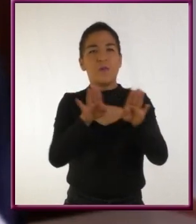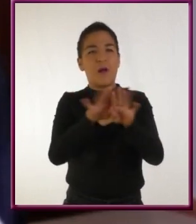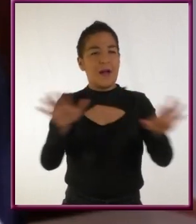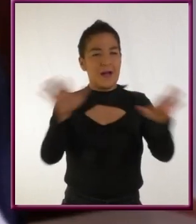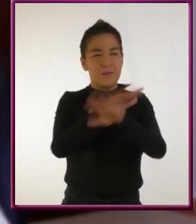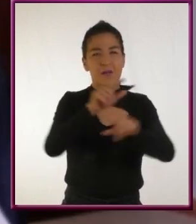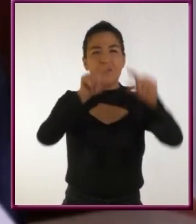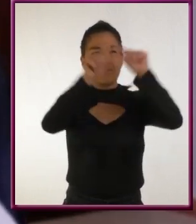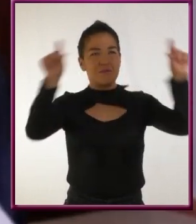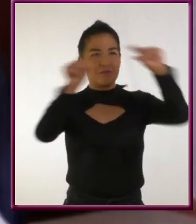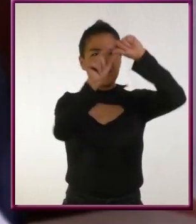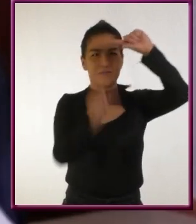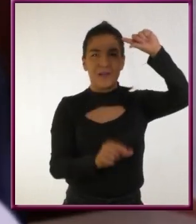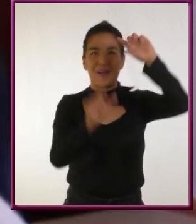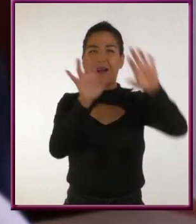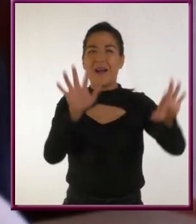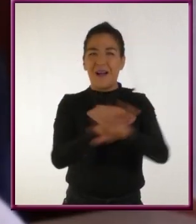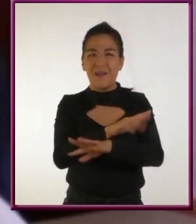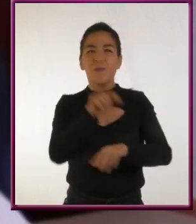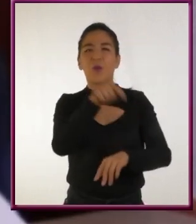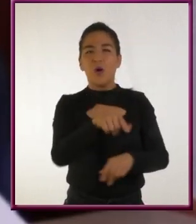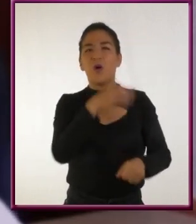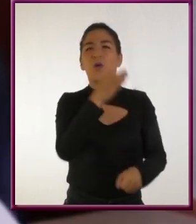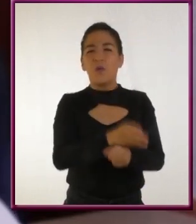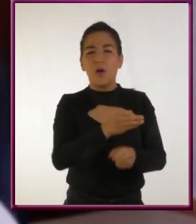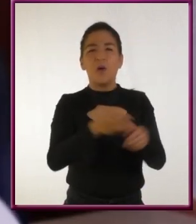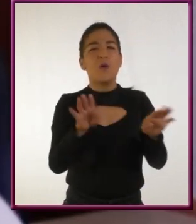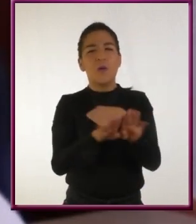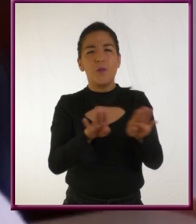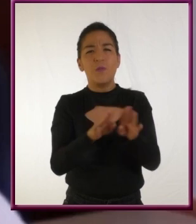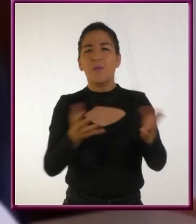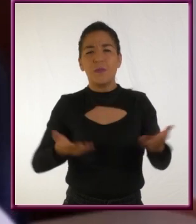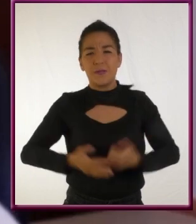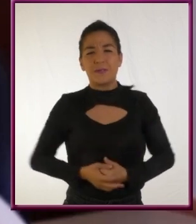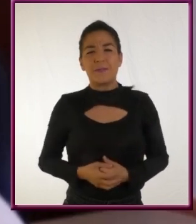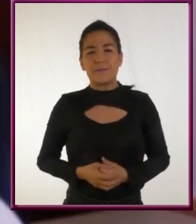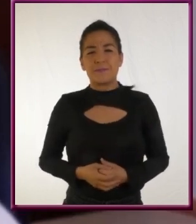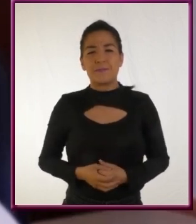intercambiar renglones, columnas, bandas, etcétera. Haciendo estas simetrías,